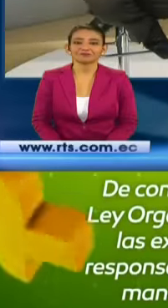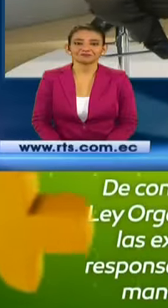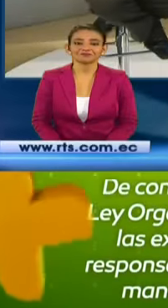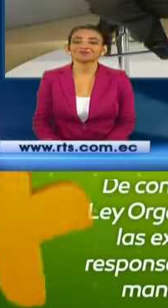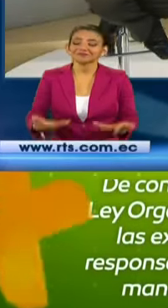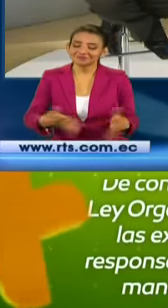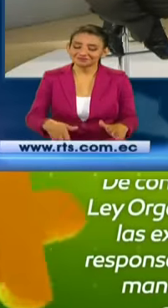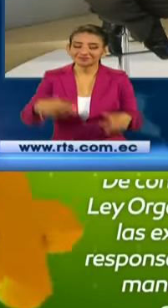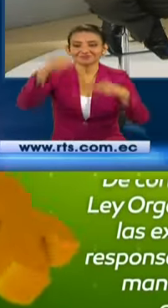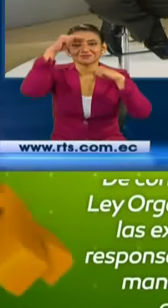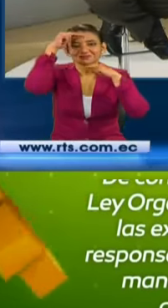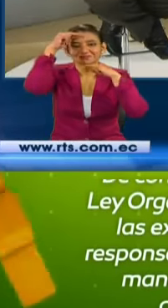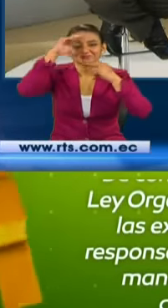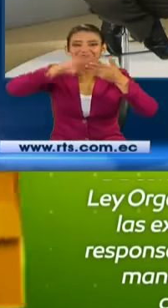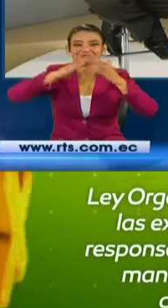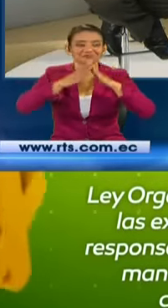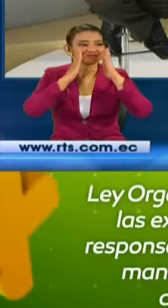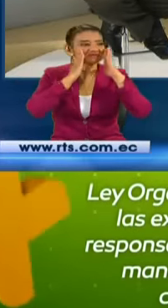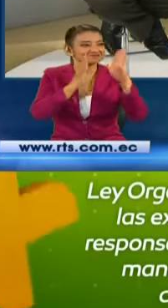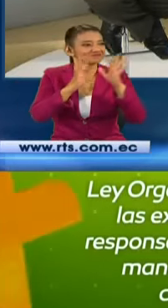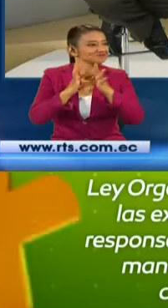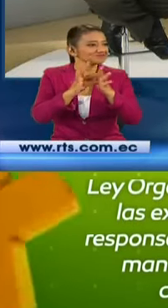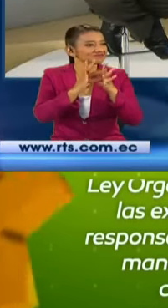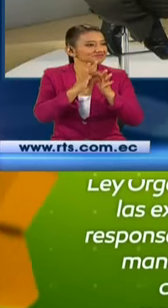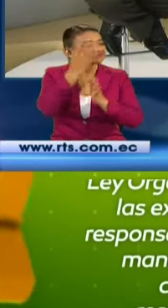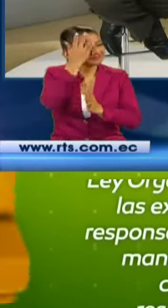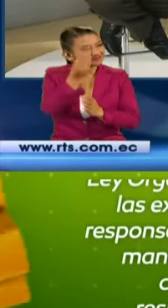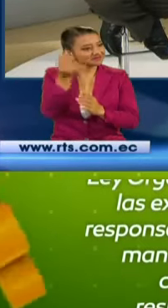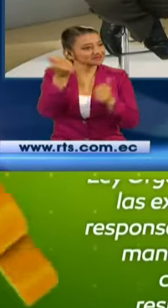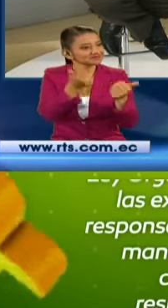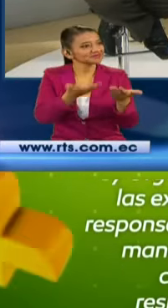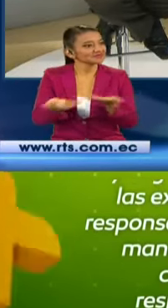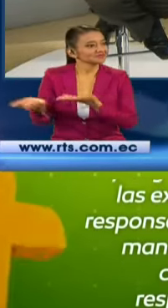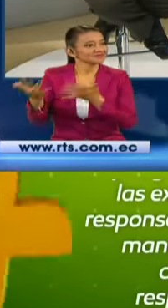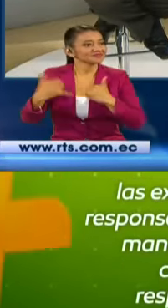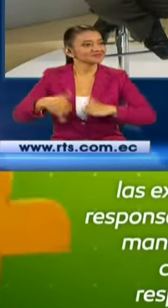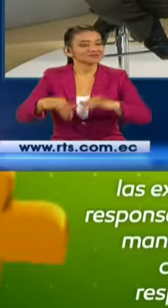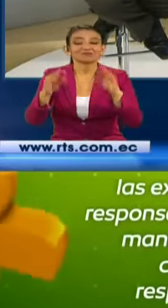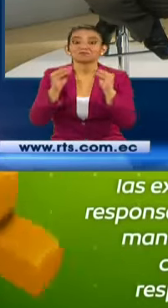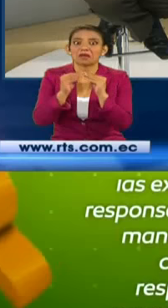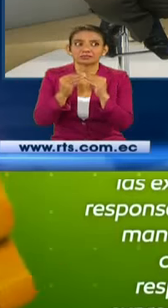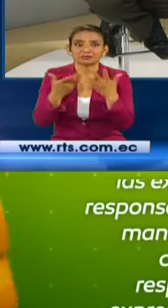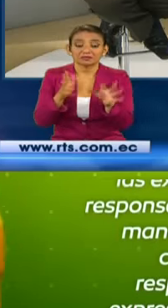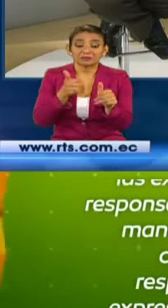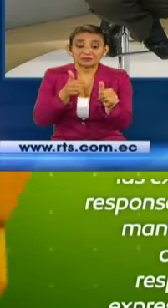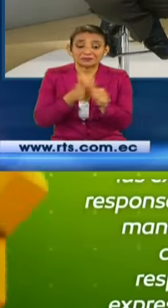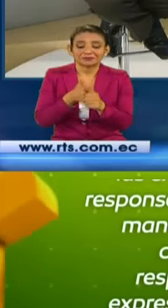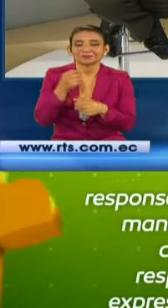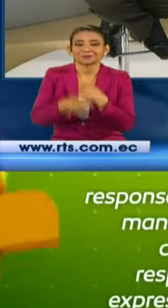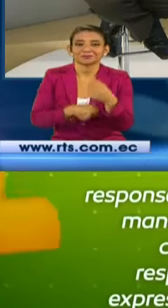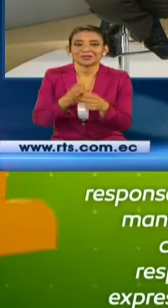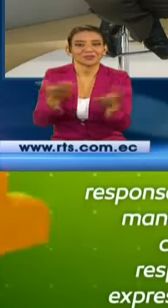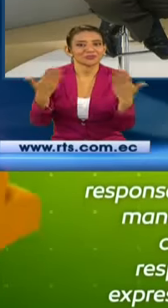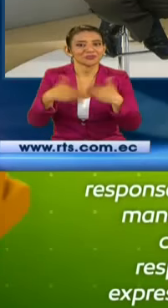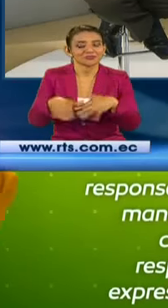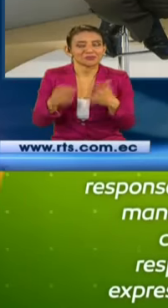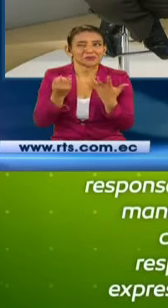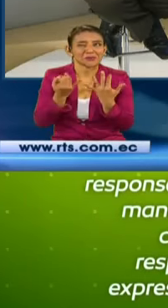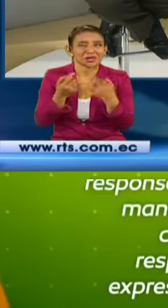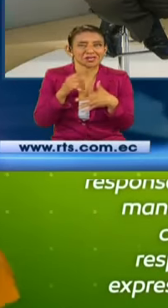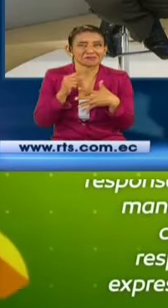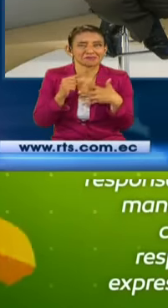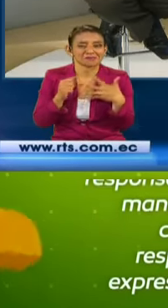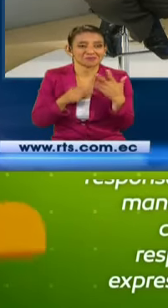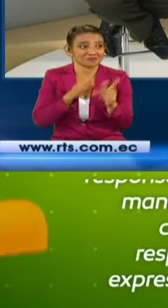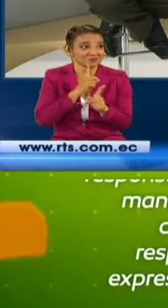estamos ya en el segmento de la comunidad. Robert, un buen día, bienvenido. Seguimos contando los días para que finalice este 2015. Ya falta poquito